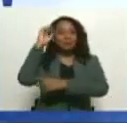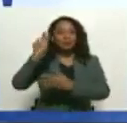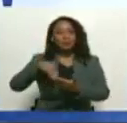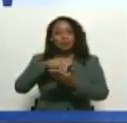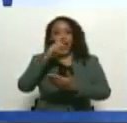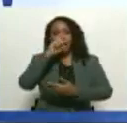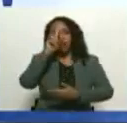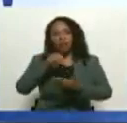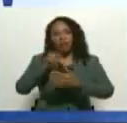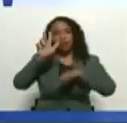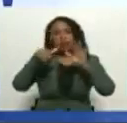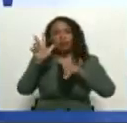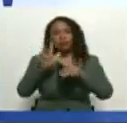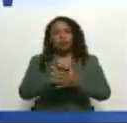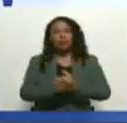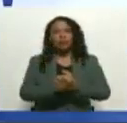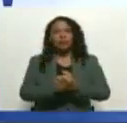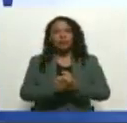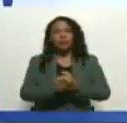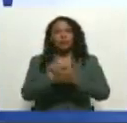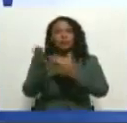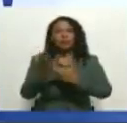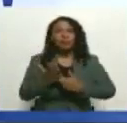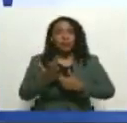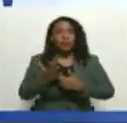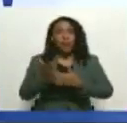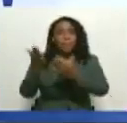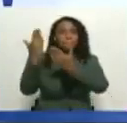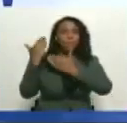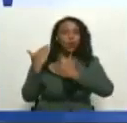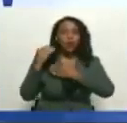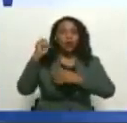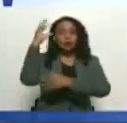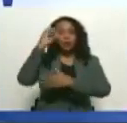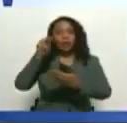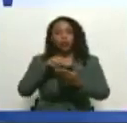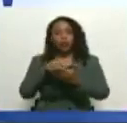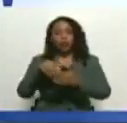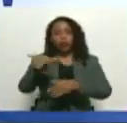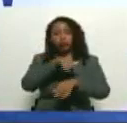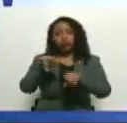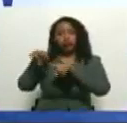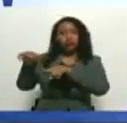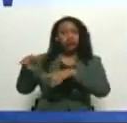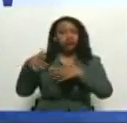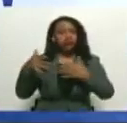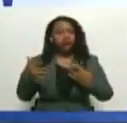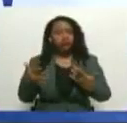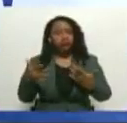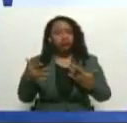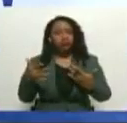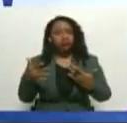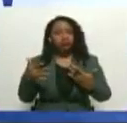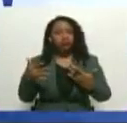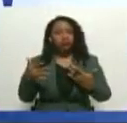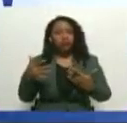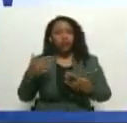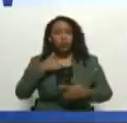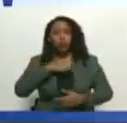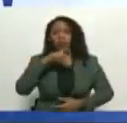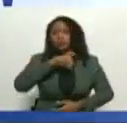año 2013. Recibimos un respaldo por parte de la Asamblea Nacional. Correcto. Entonces, toda esta, digamos, esta necesidad